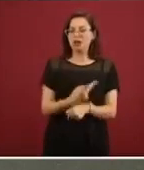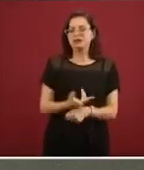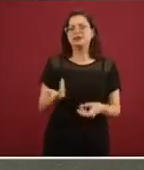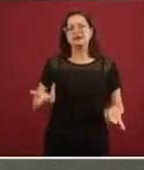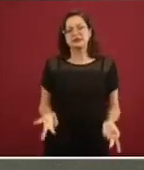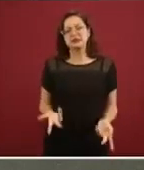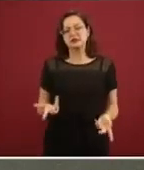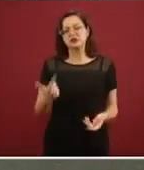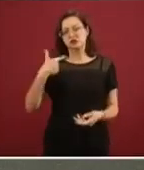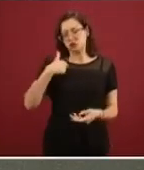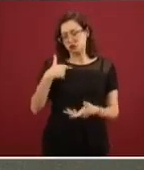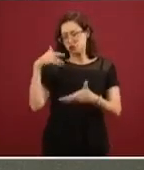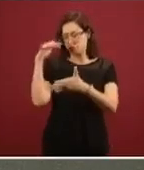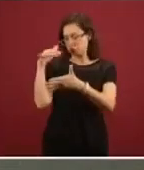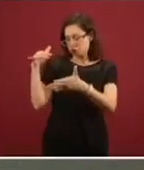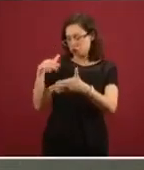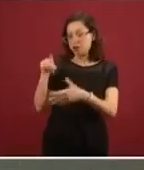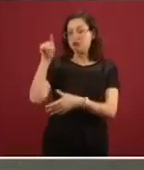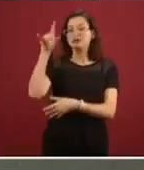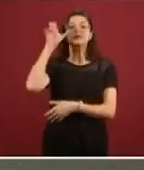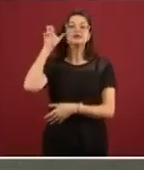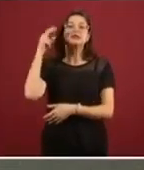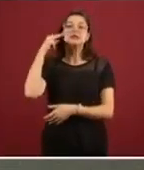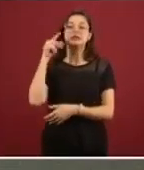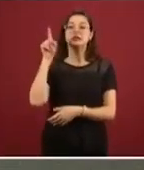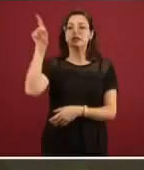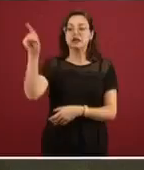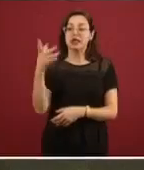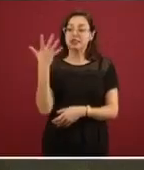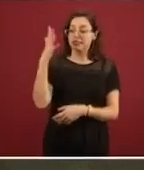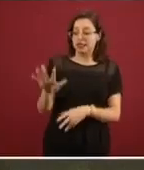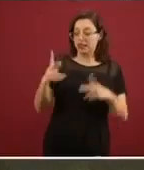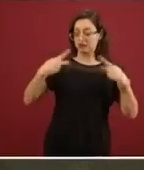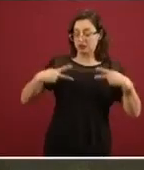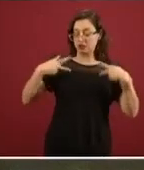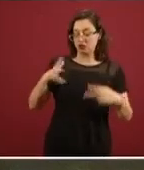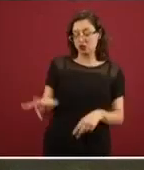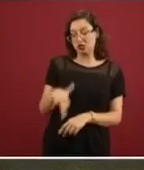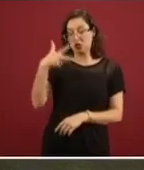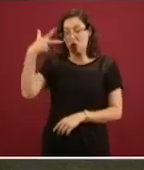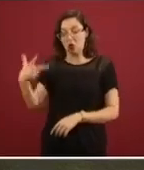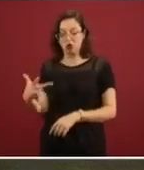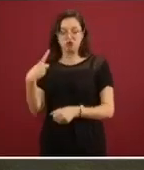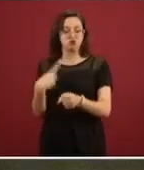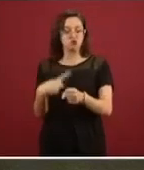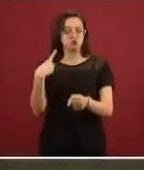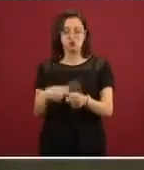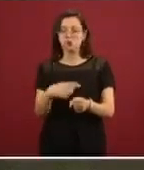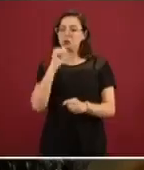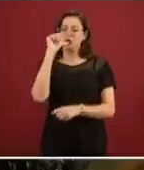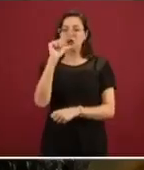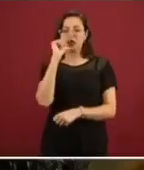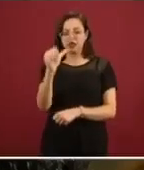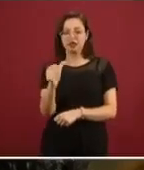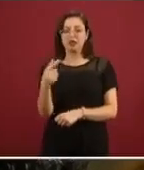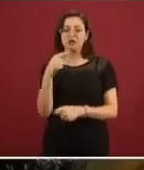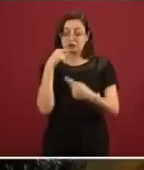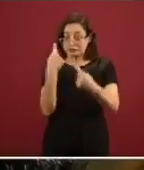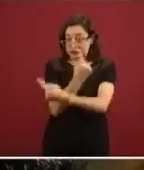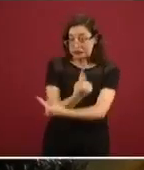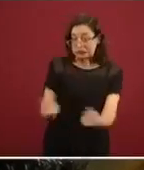Estaba yo leyendo un artículo donde decía que en China 8 de cada 10 casos eran asintomáticos y muchos los relacionaban con